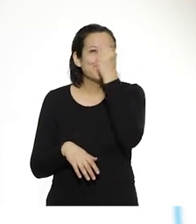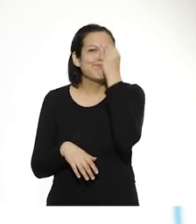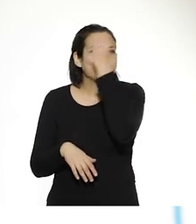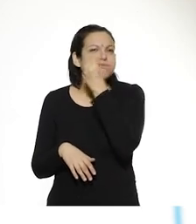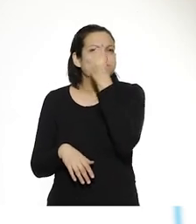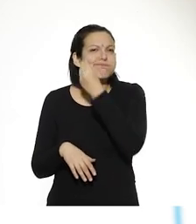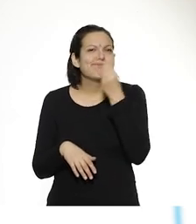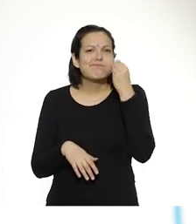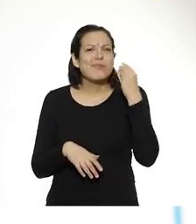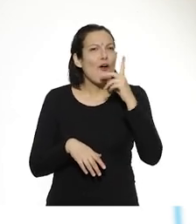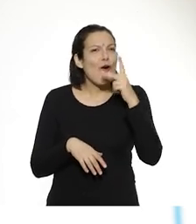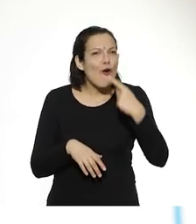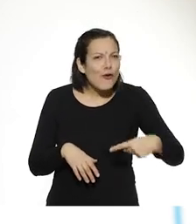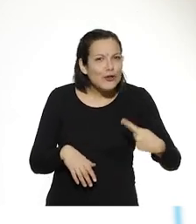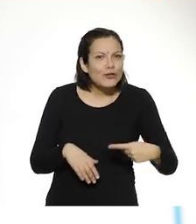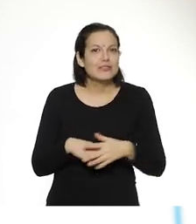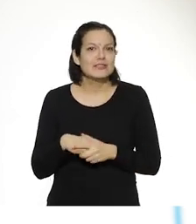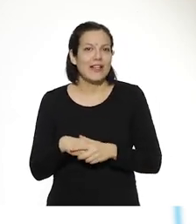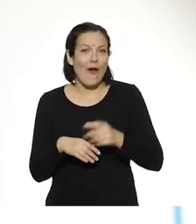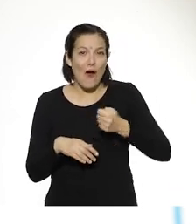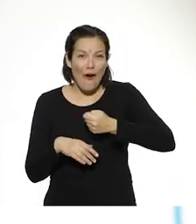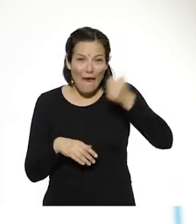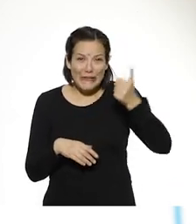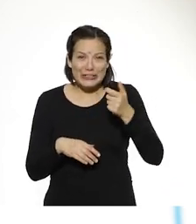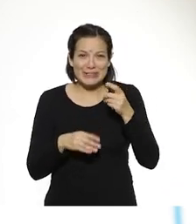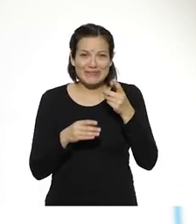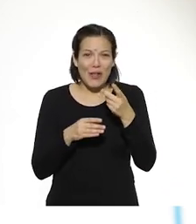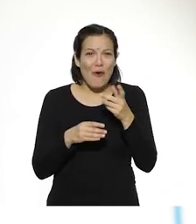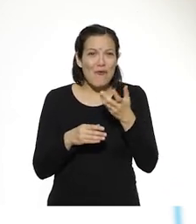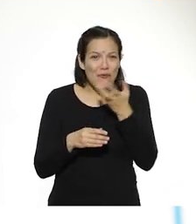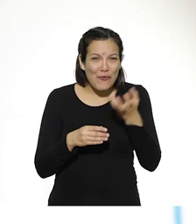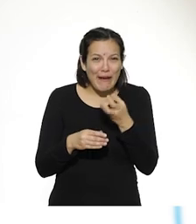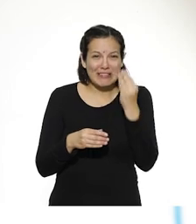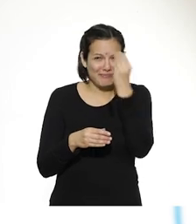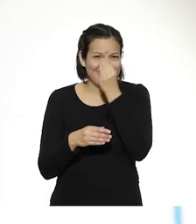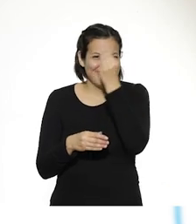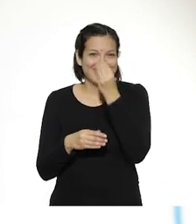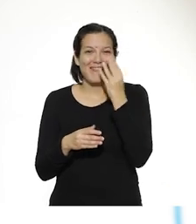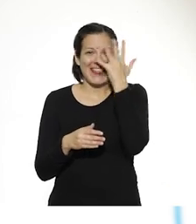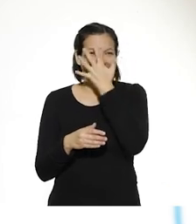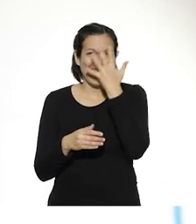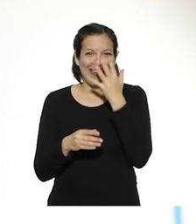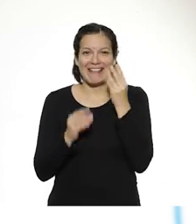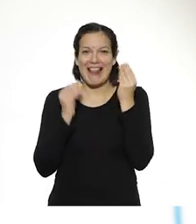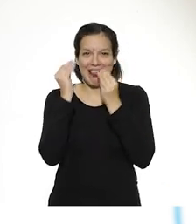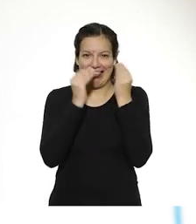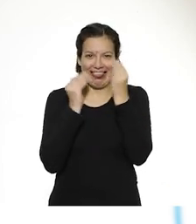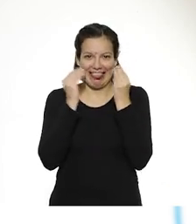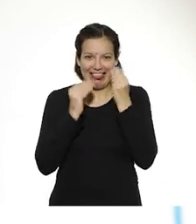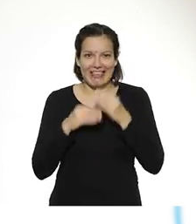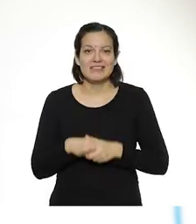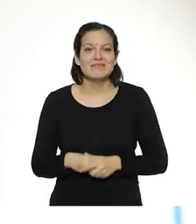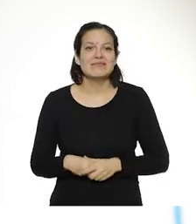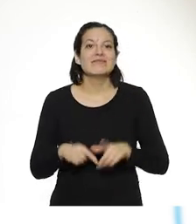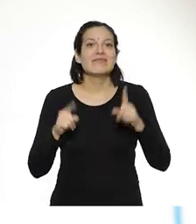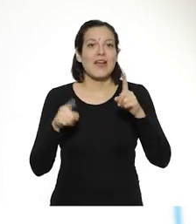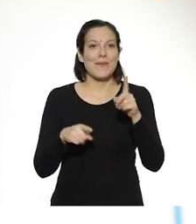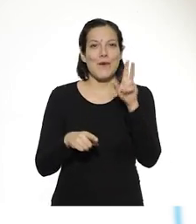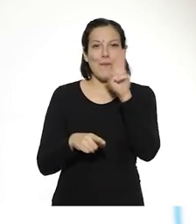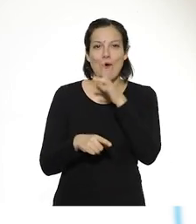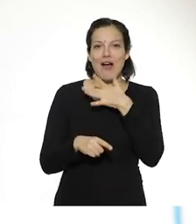de colores, esos corchos quemados en donde quedaba la cara negra llena de hollín. También estaban las